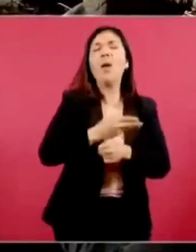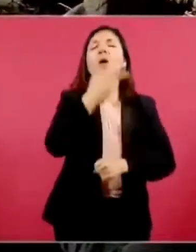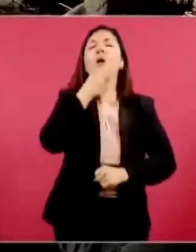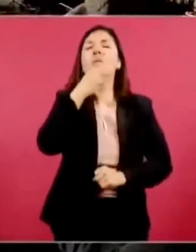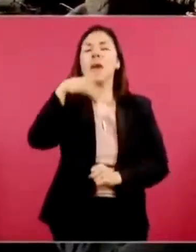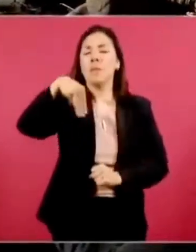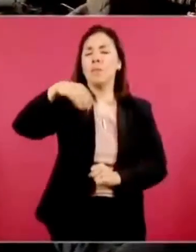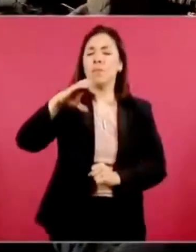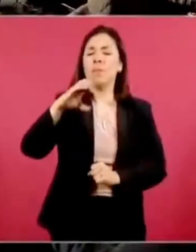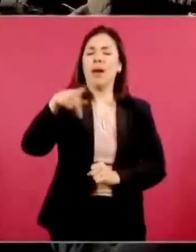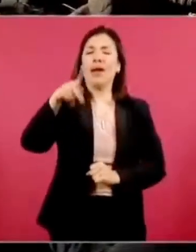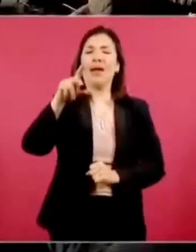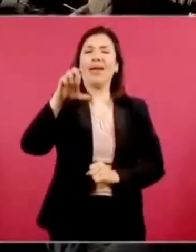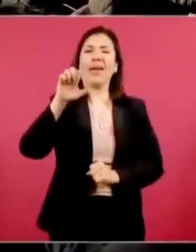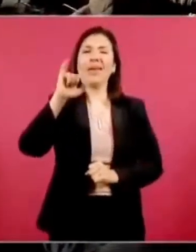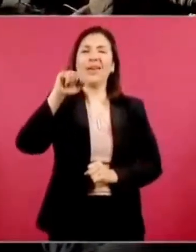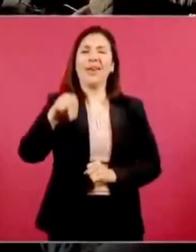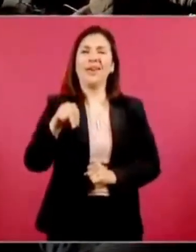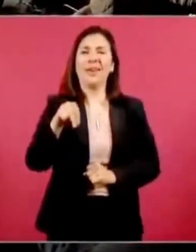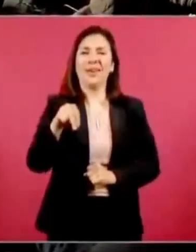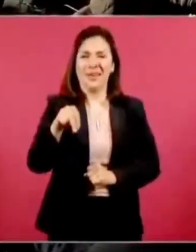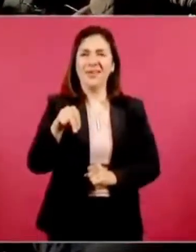John McCain.